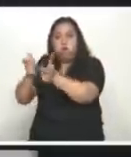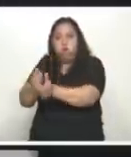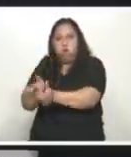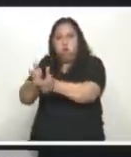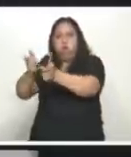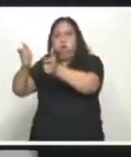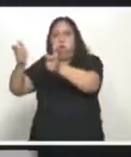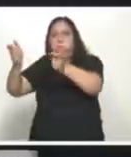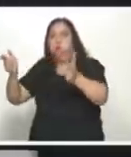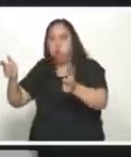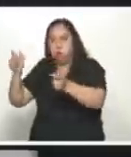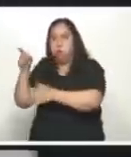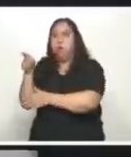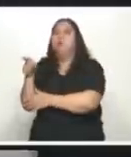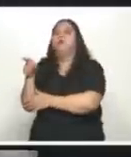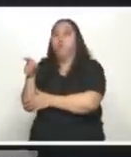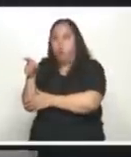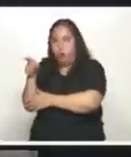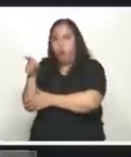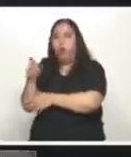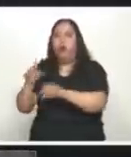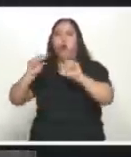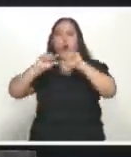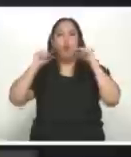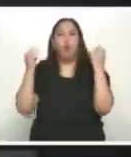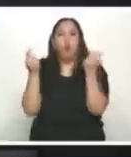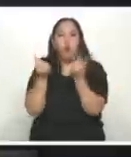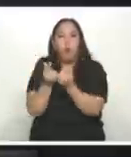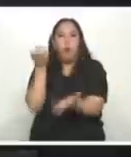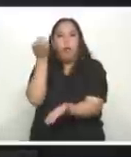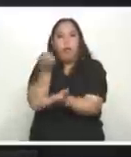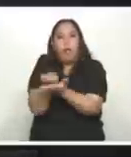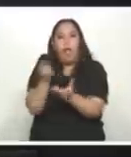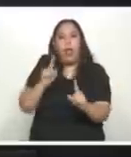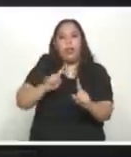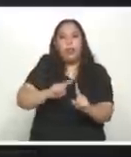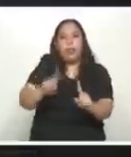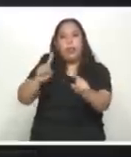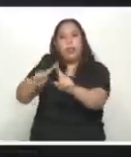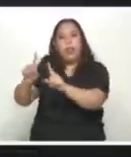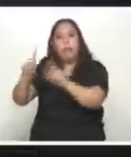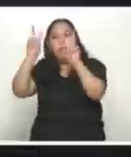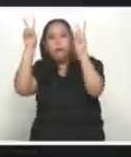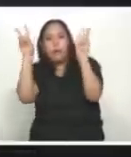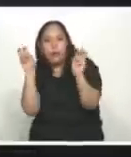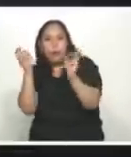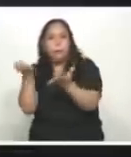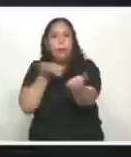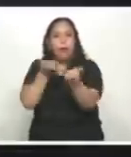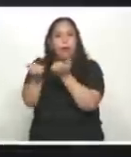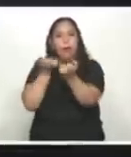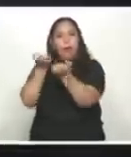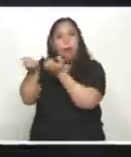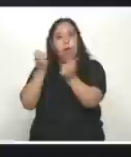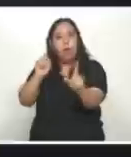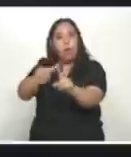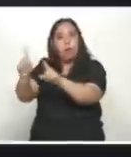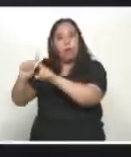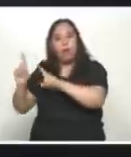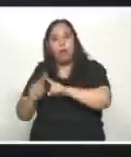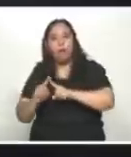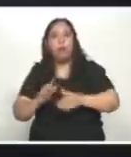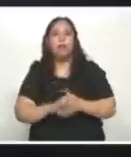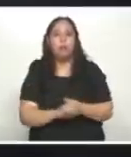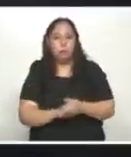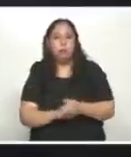Donde ahí pues hay una oportunidad de poder mejorar estas exoneraciones para